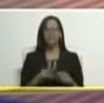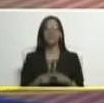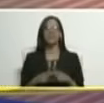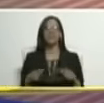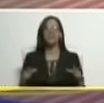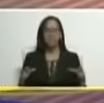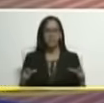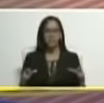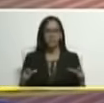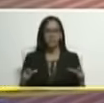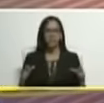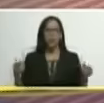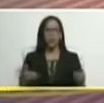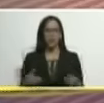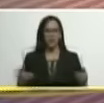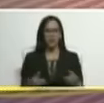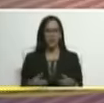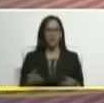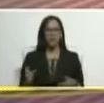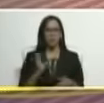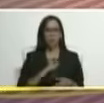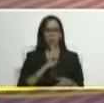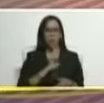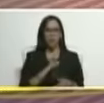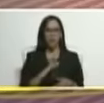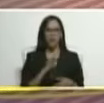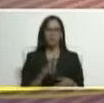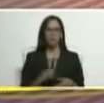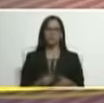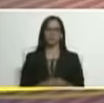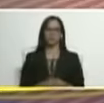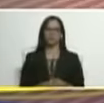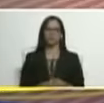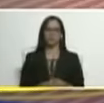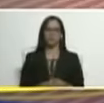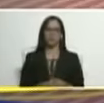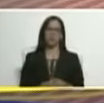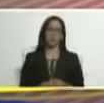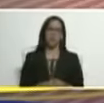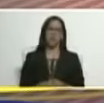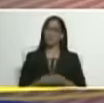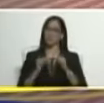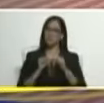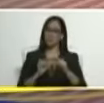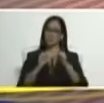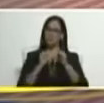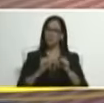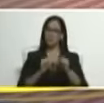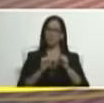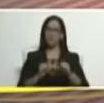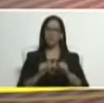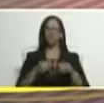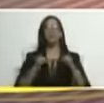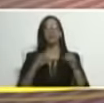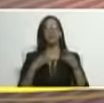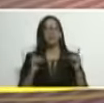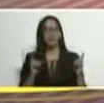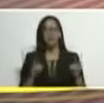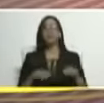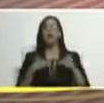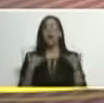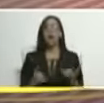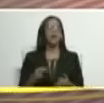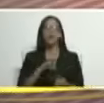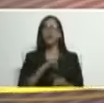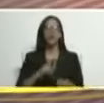creciendo con esfuerzo propio, con las vísceras, de manera sostenida, autosustentable, y ahora no